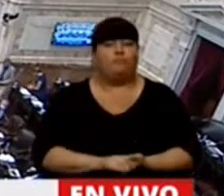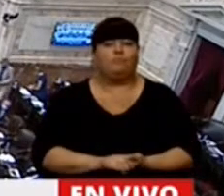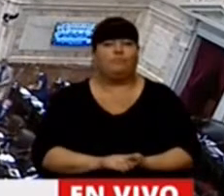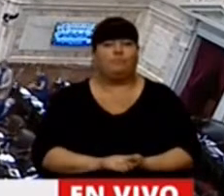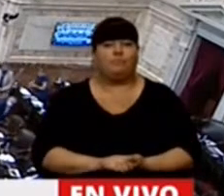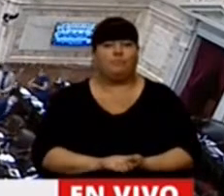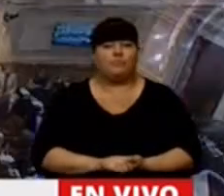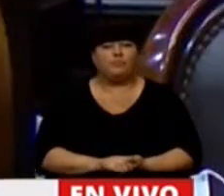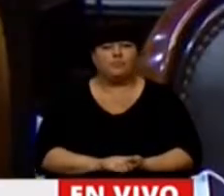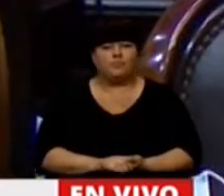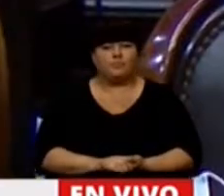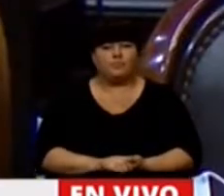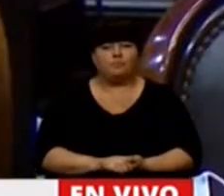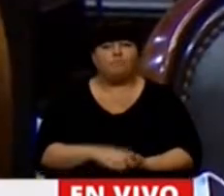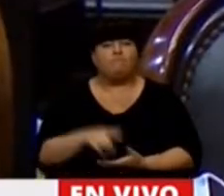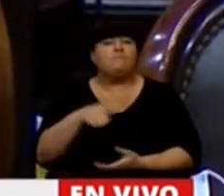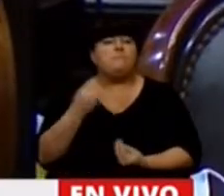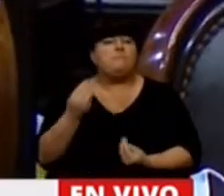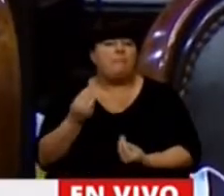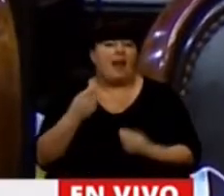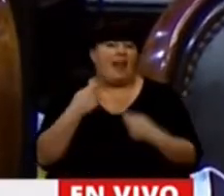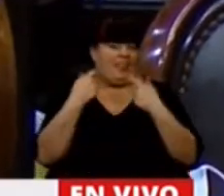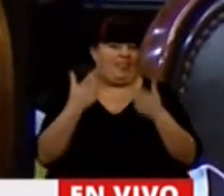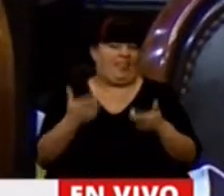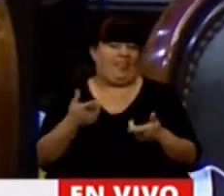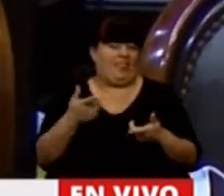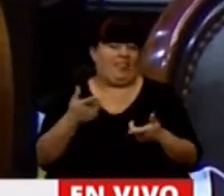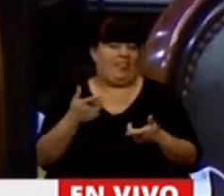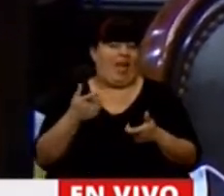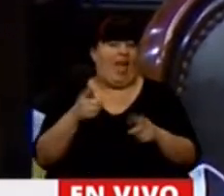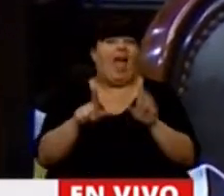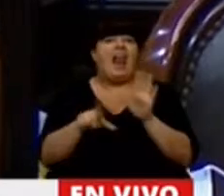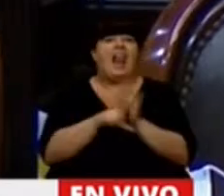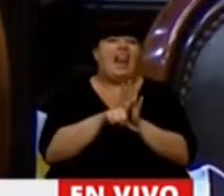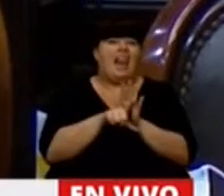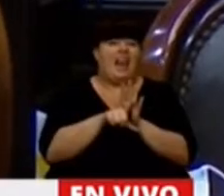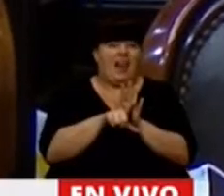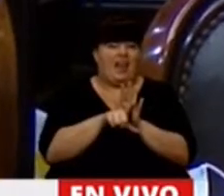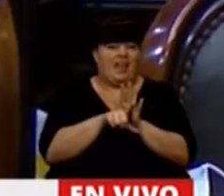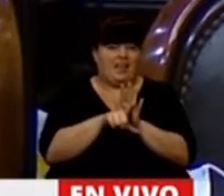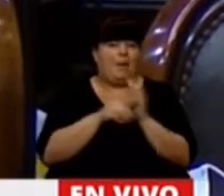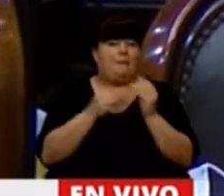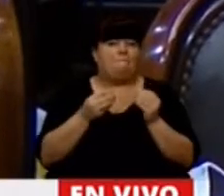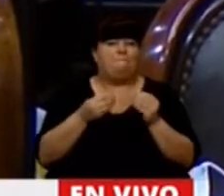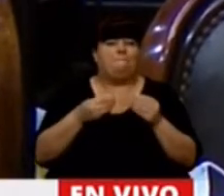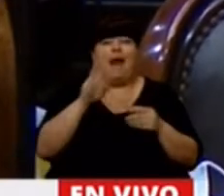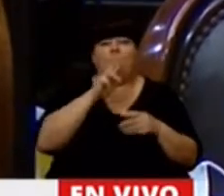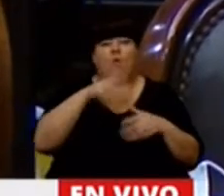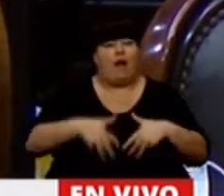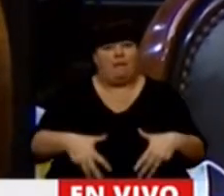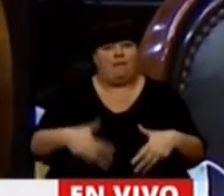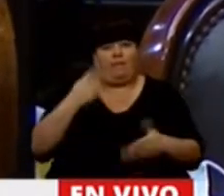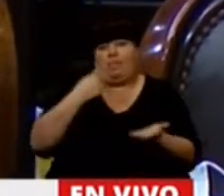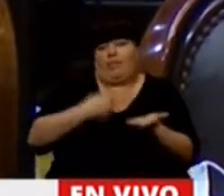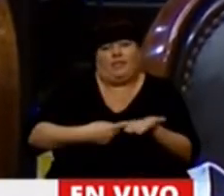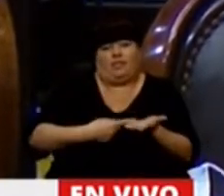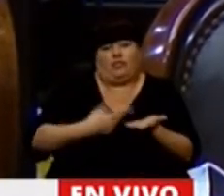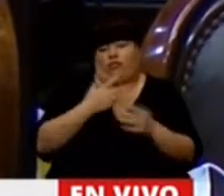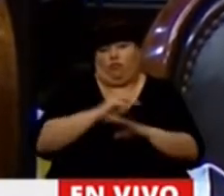aquí busca otorgar un marco legal a la interrupción voluntaria del